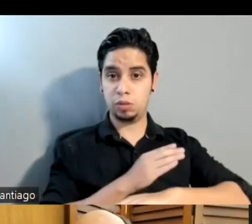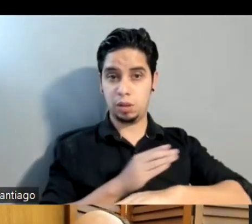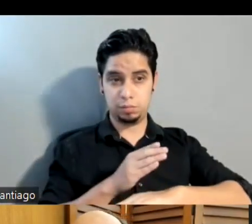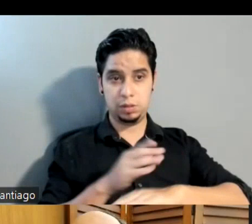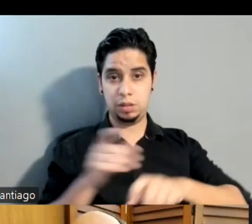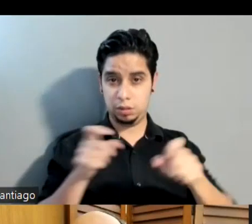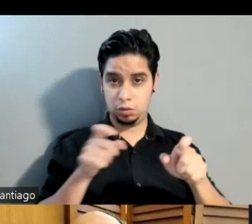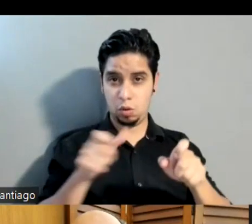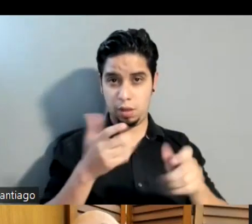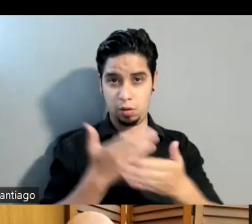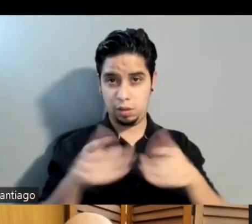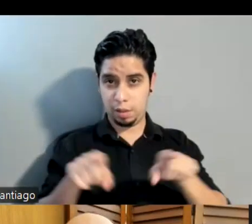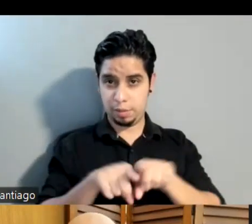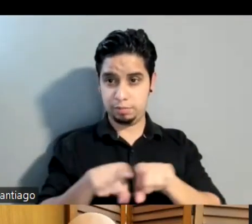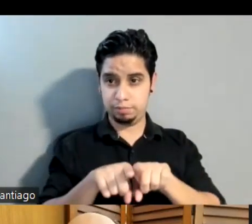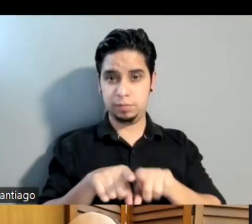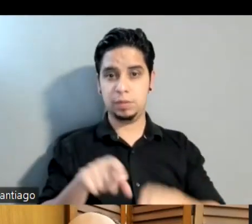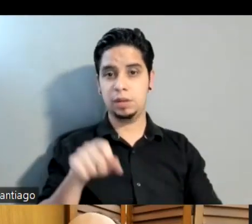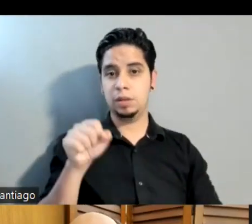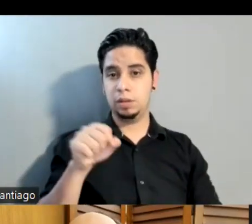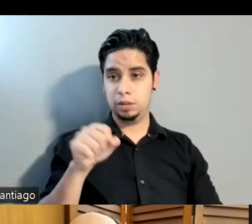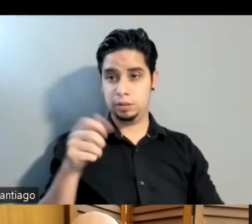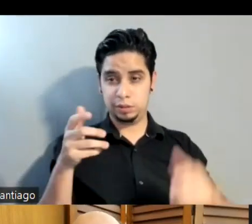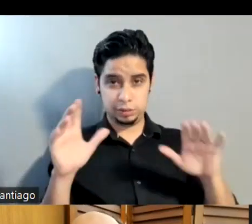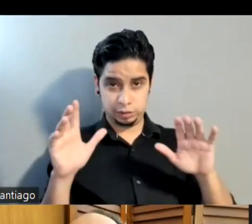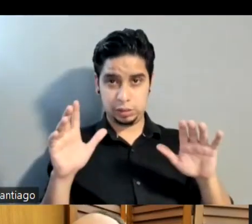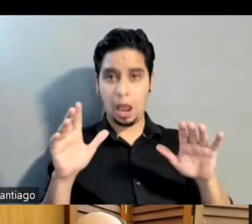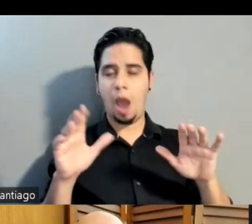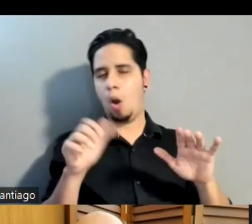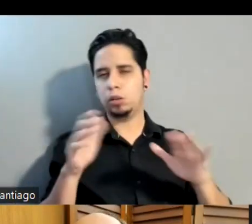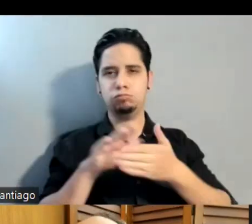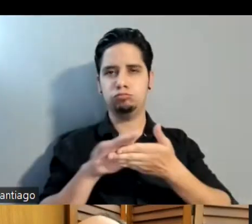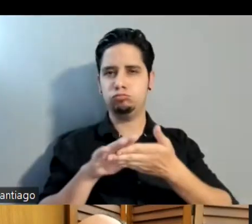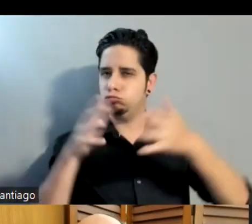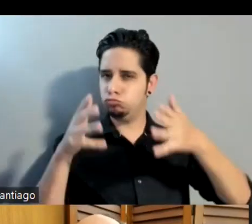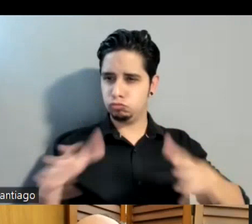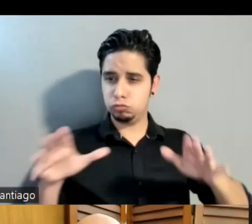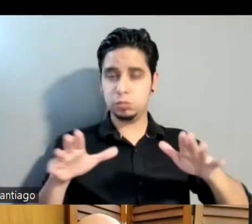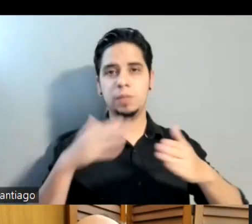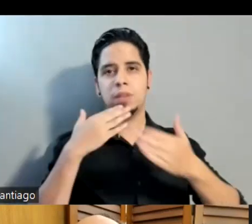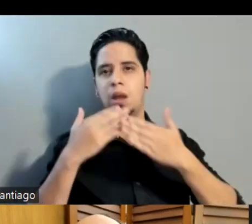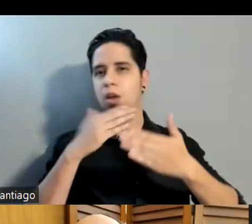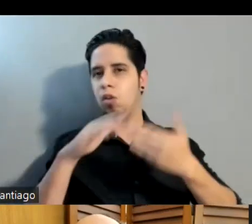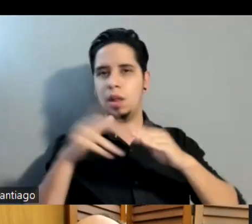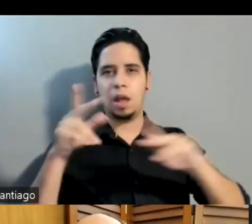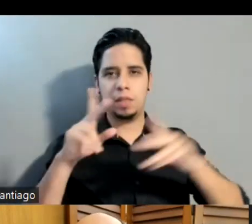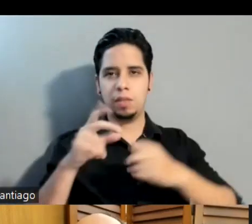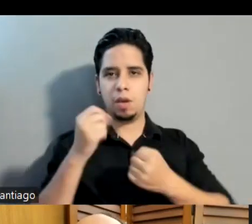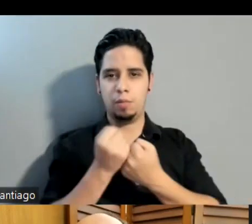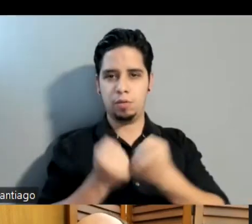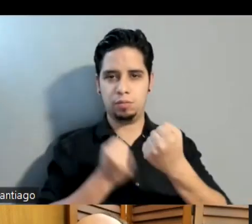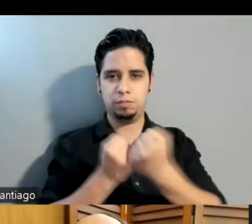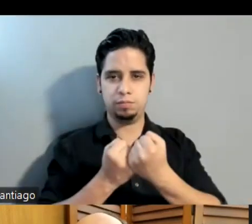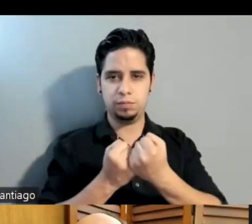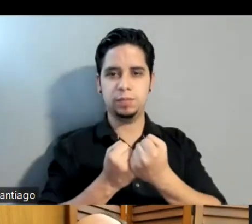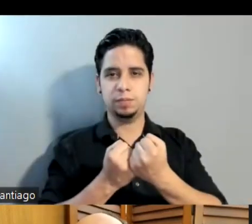¿verdad? Sí, no. Ya salimos de la otra, que quedó bien chévere. Gracias a toda la gente por ese apoyo allá en el Festival de la Comedia en el